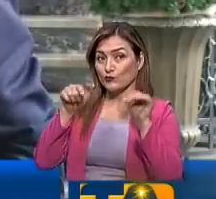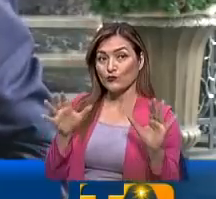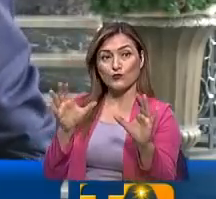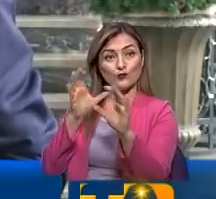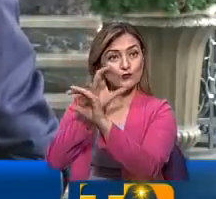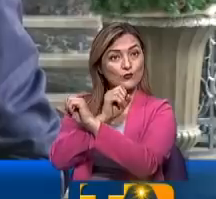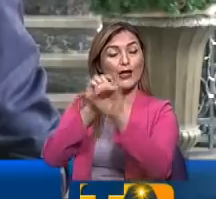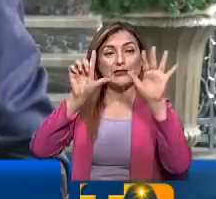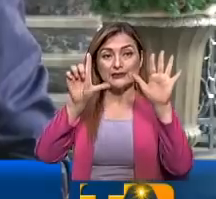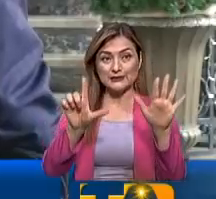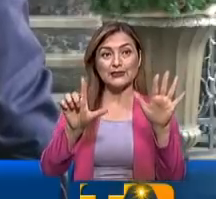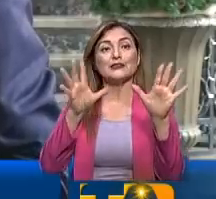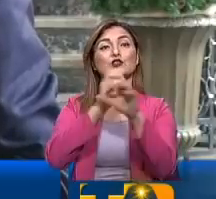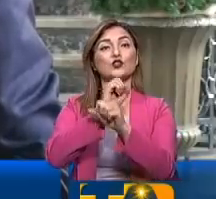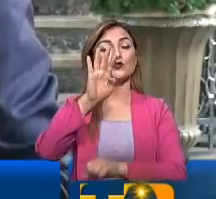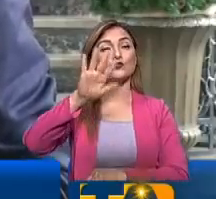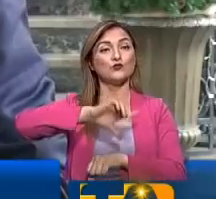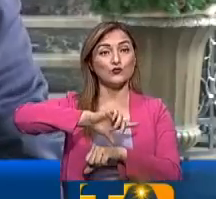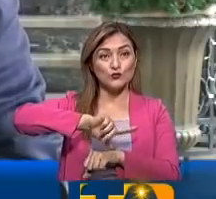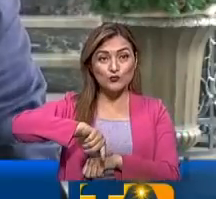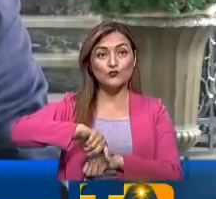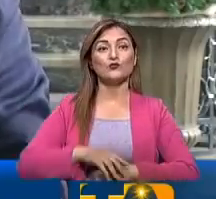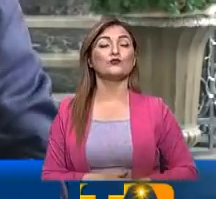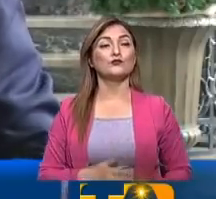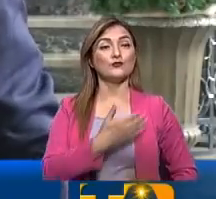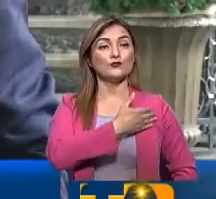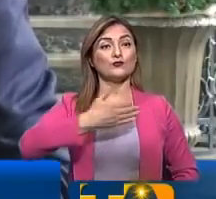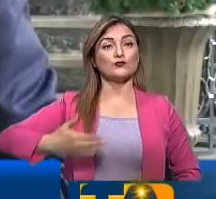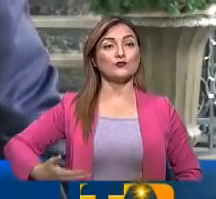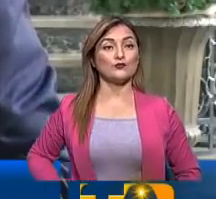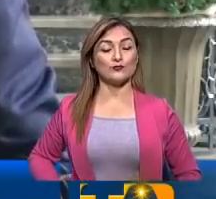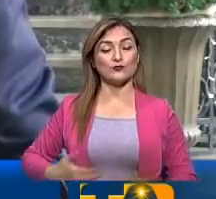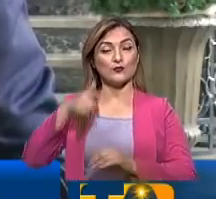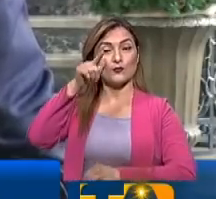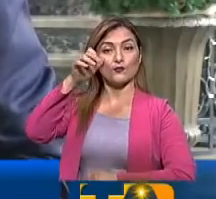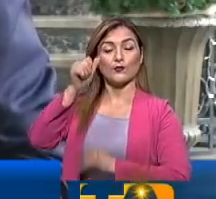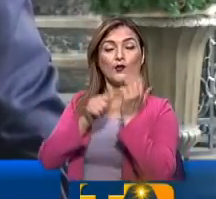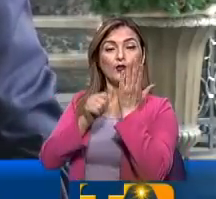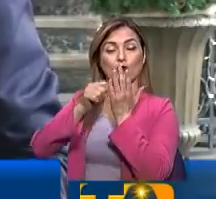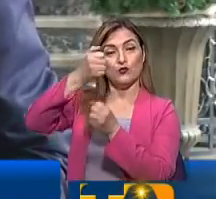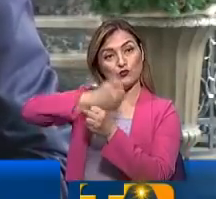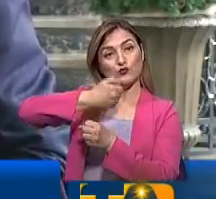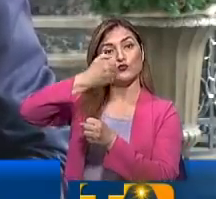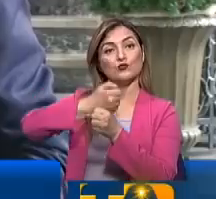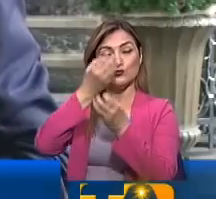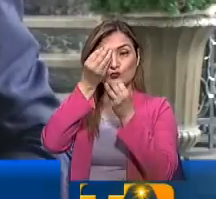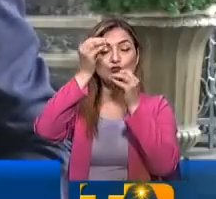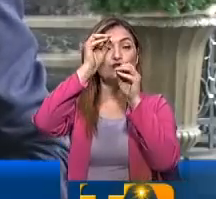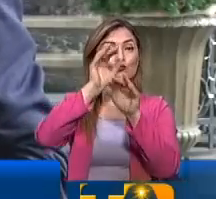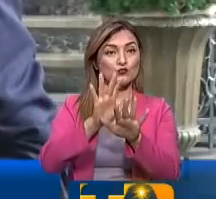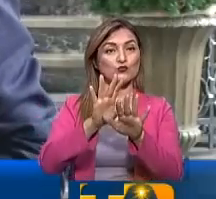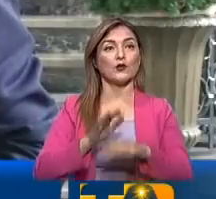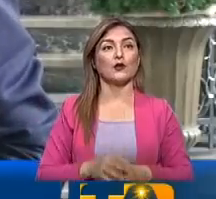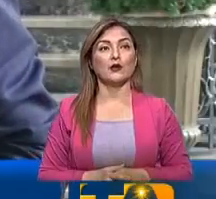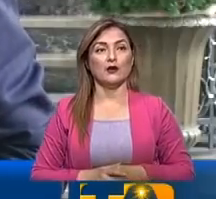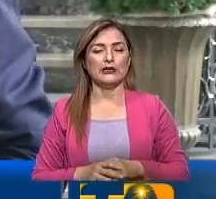partir de las 19 horas con 45 minutos, el presidente y el ministro de Trabajo harán un anuncio que se